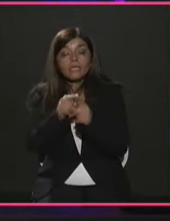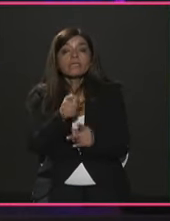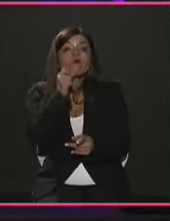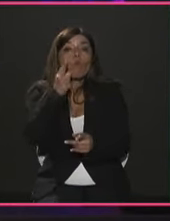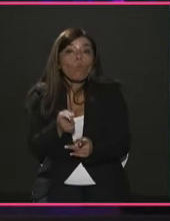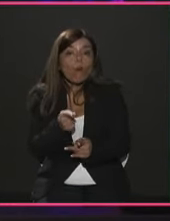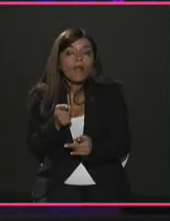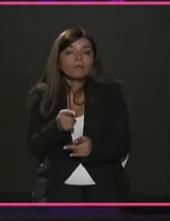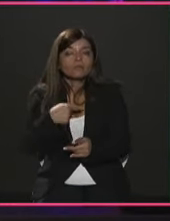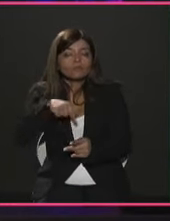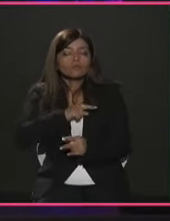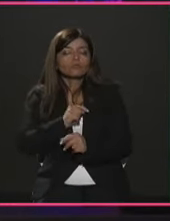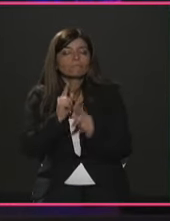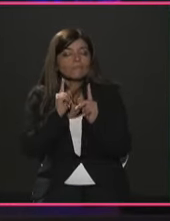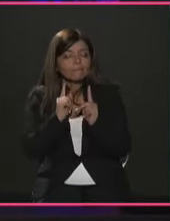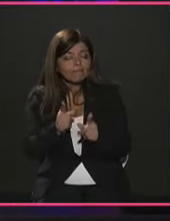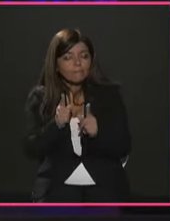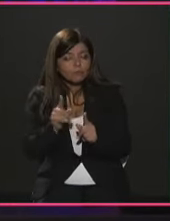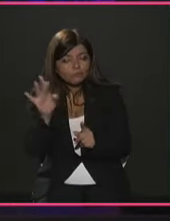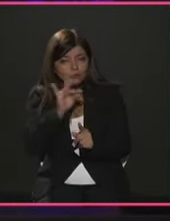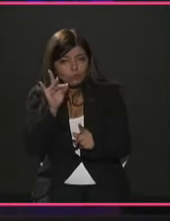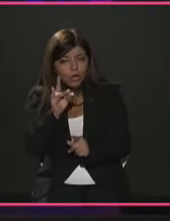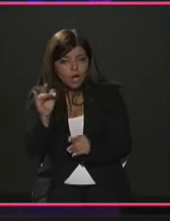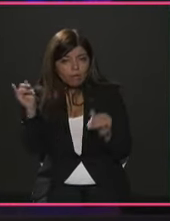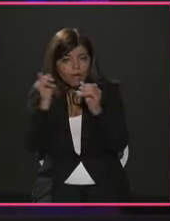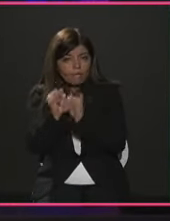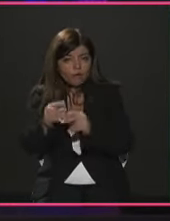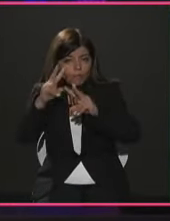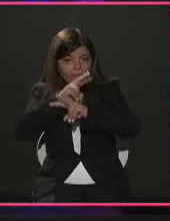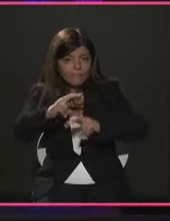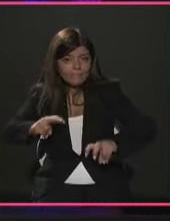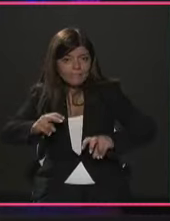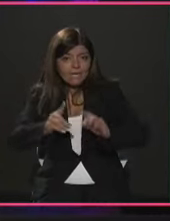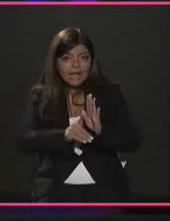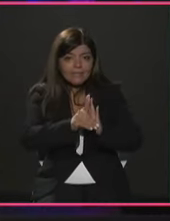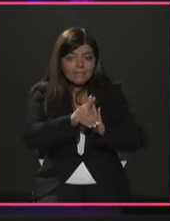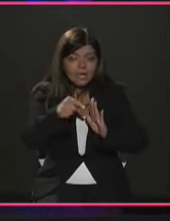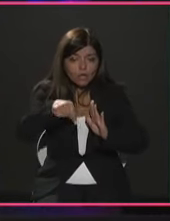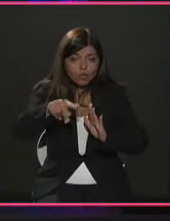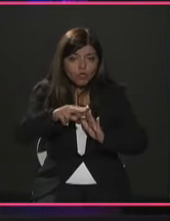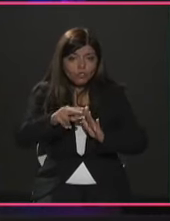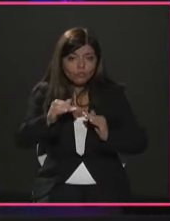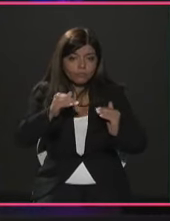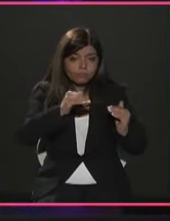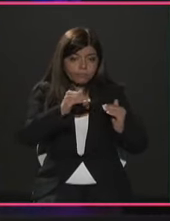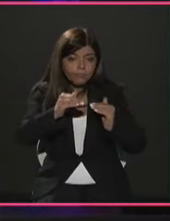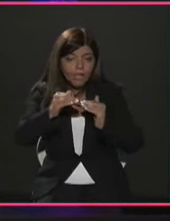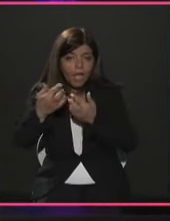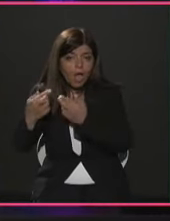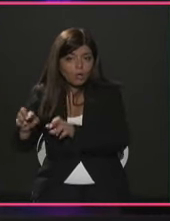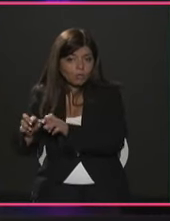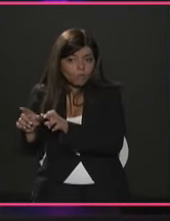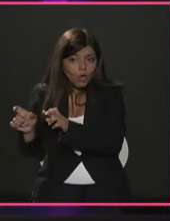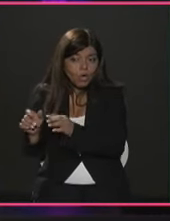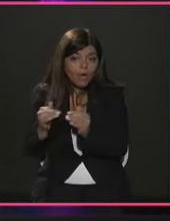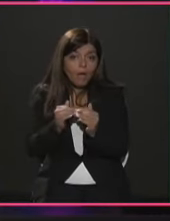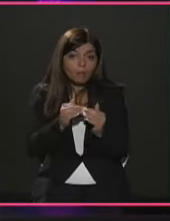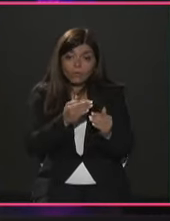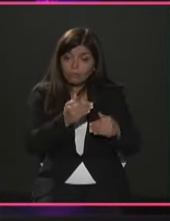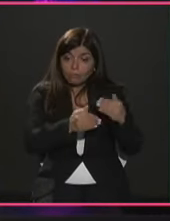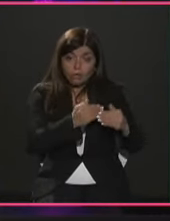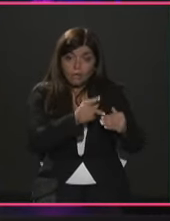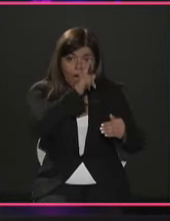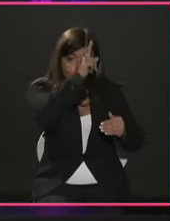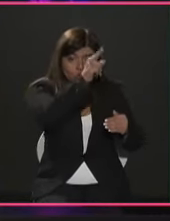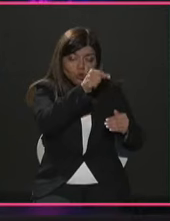capaces de encontrar una manera de hacer investigación y desarrollo de manera alternativa a la clásica